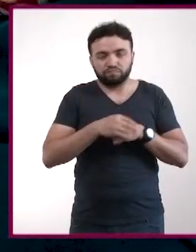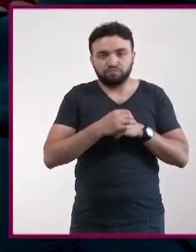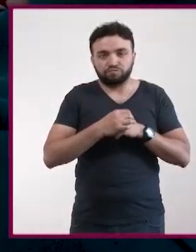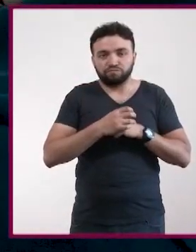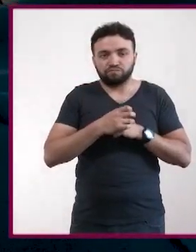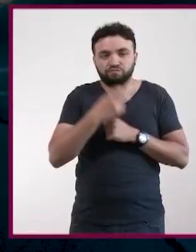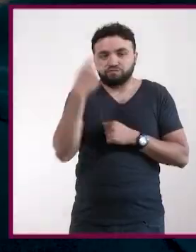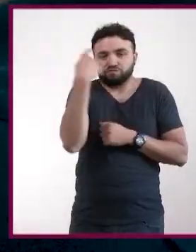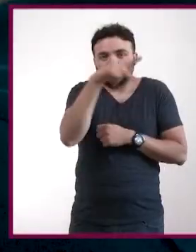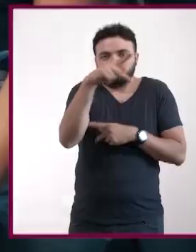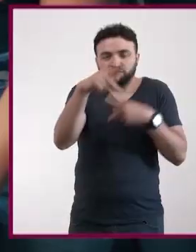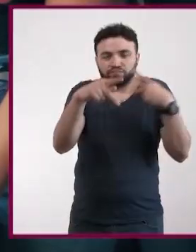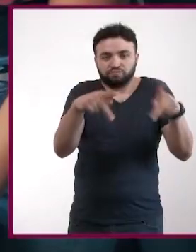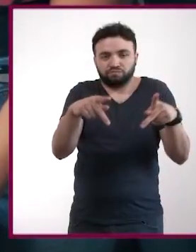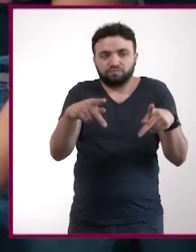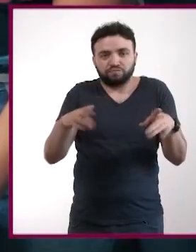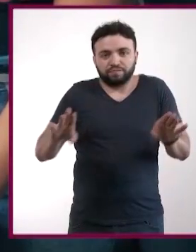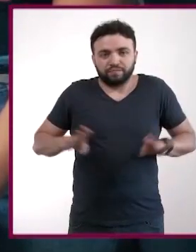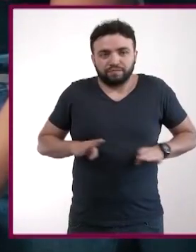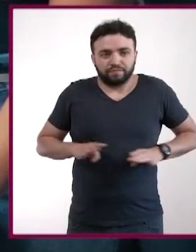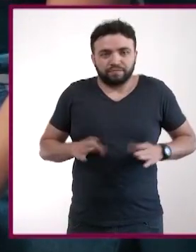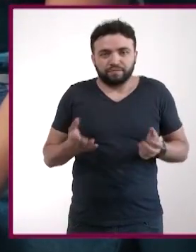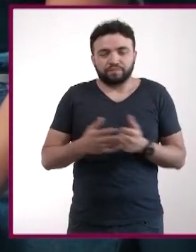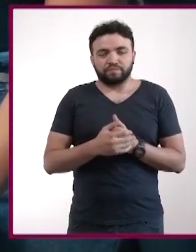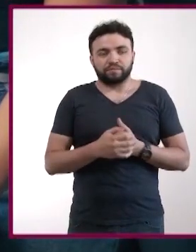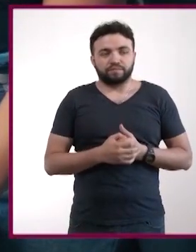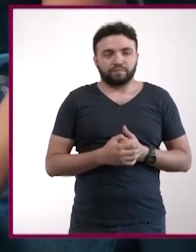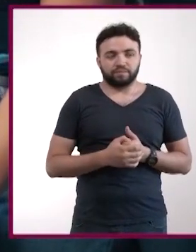esa cualidad, digamos, ¿no?